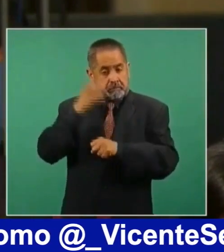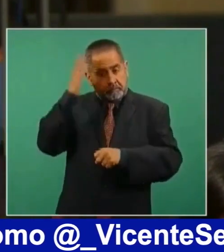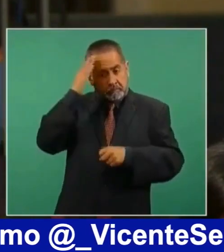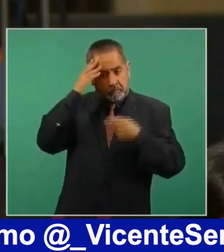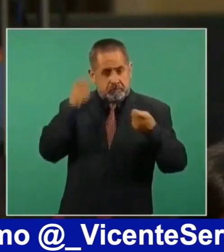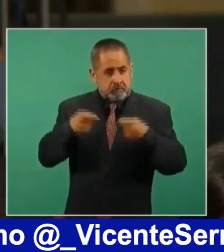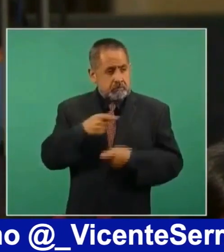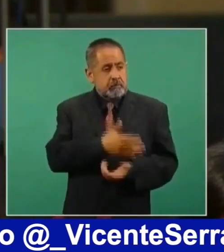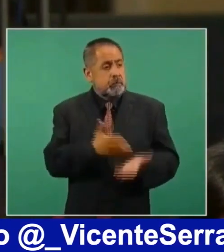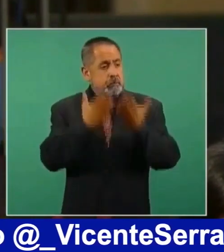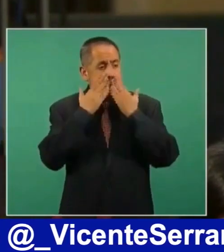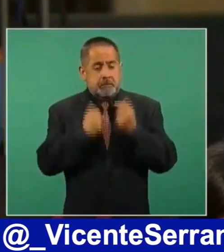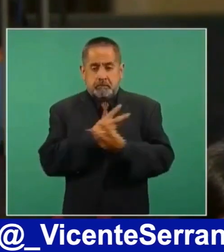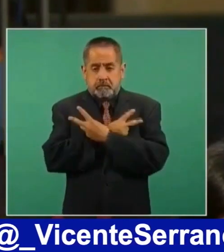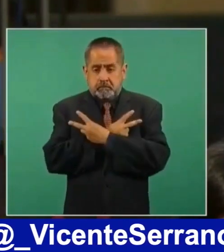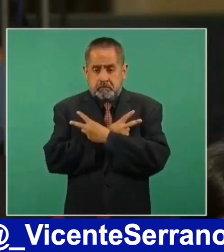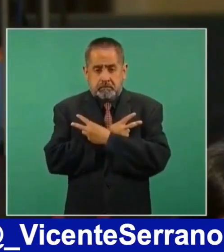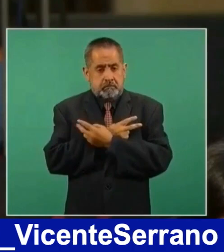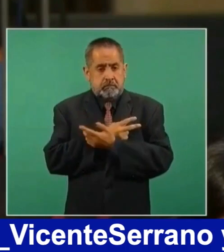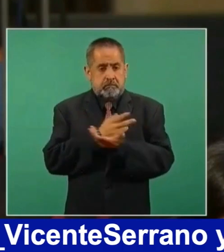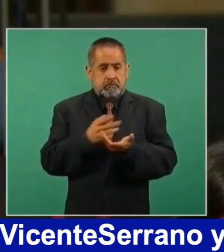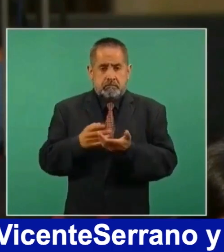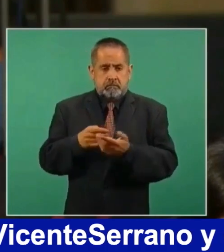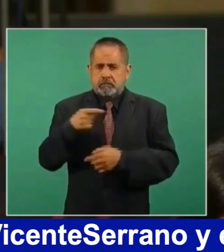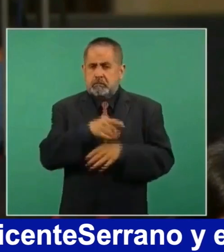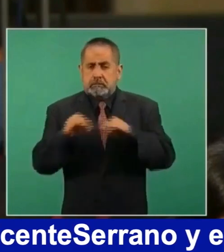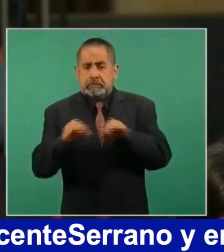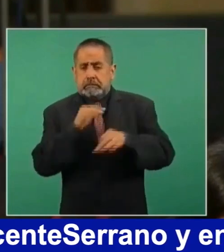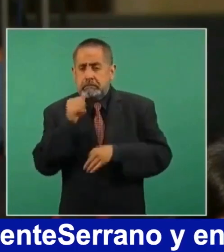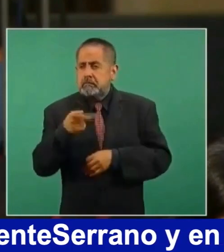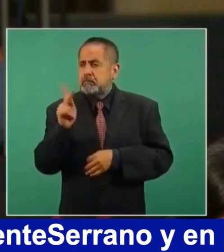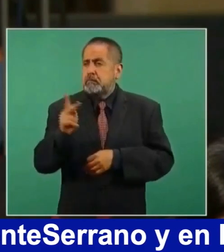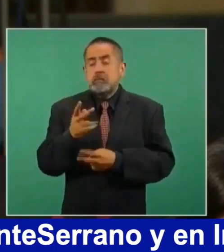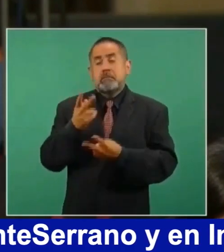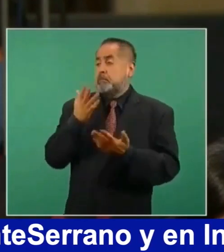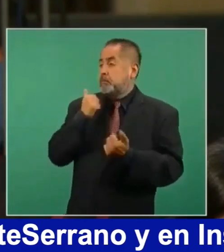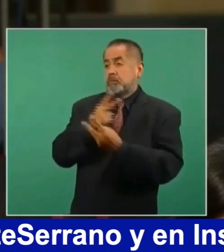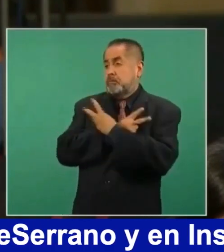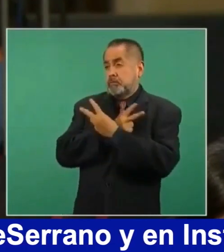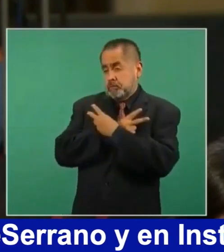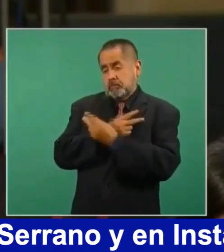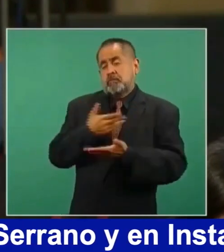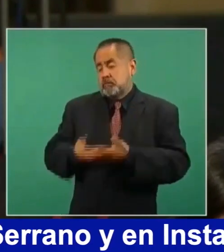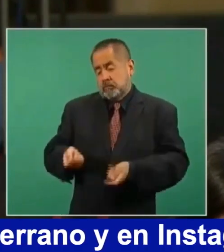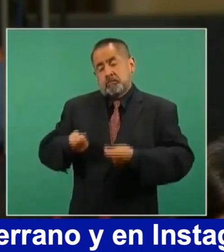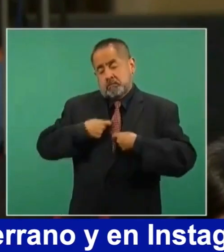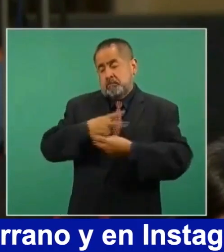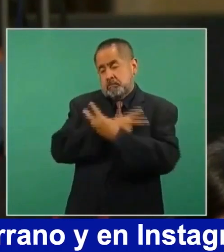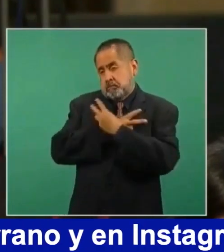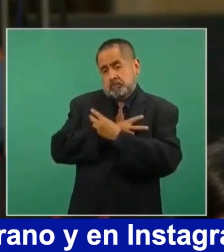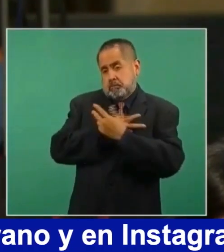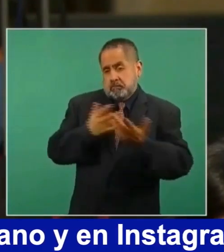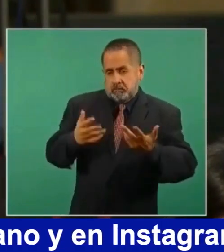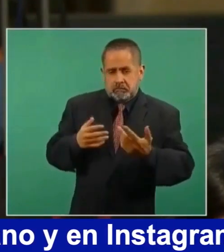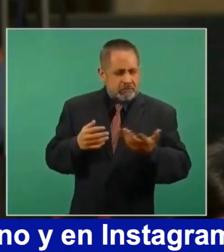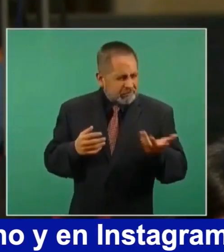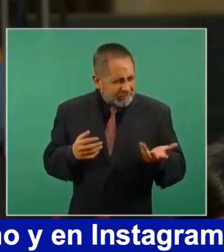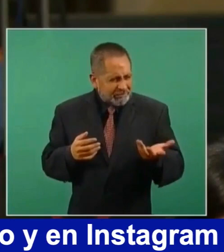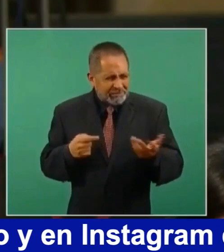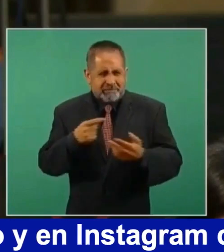tomó vacaciones, no trabajaba, pero dice que tampoco tomó vacaciones. Y que entonces, sumado todos